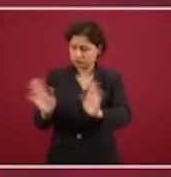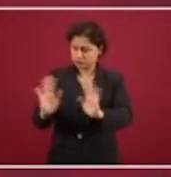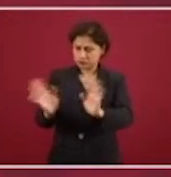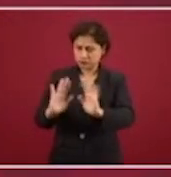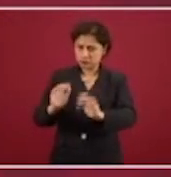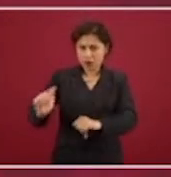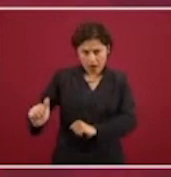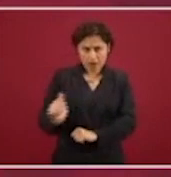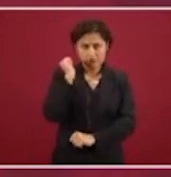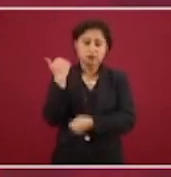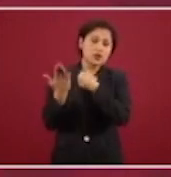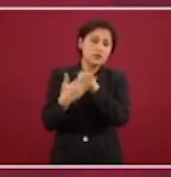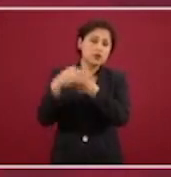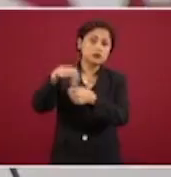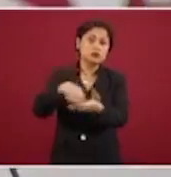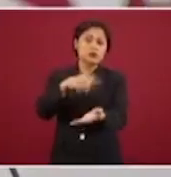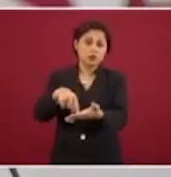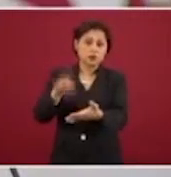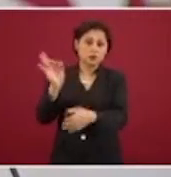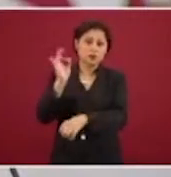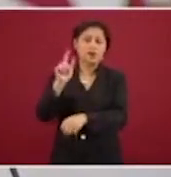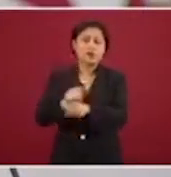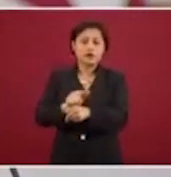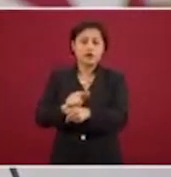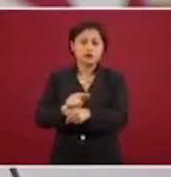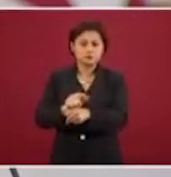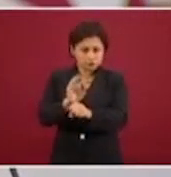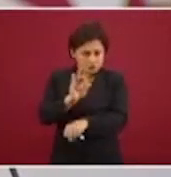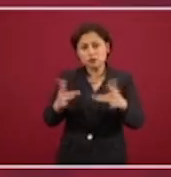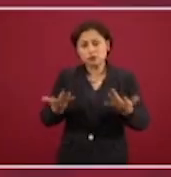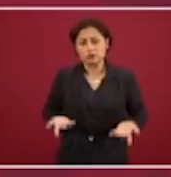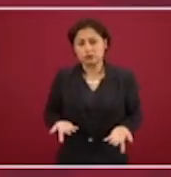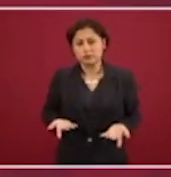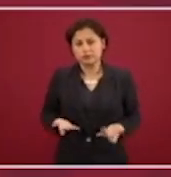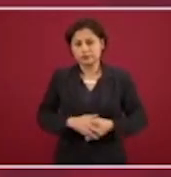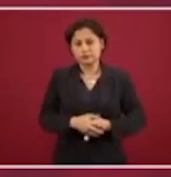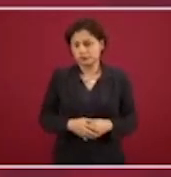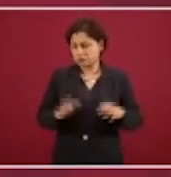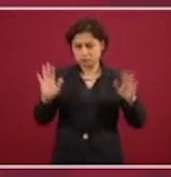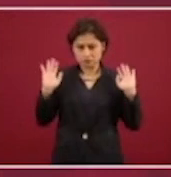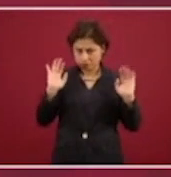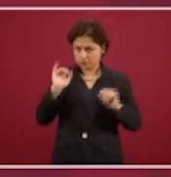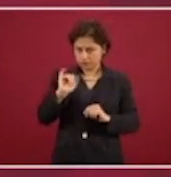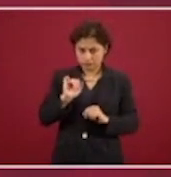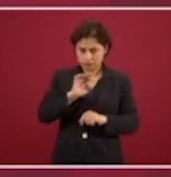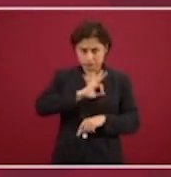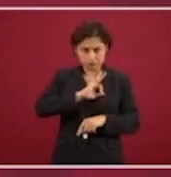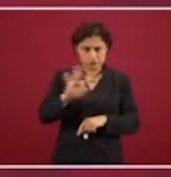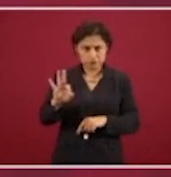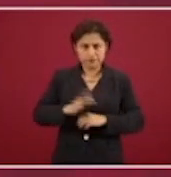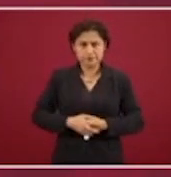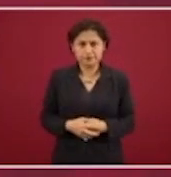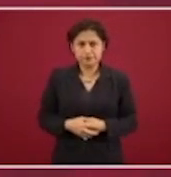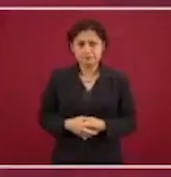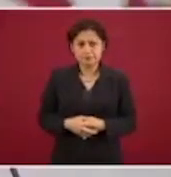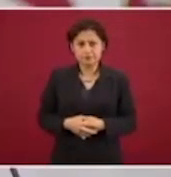aprovechando que van a haber las elecciones el mismo día, y podemos hacer el cambio a